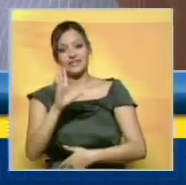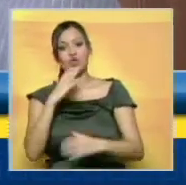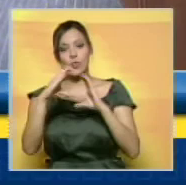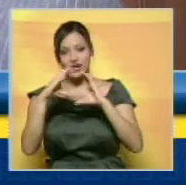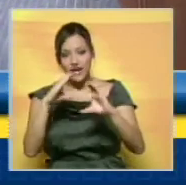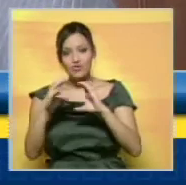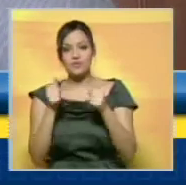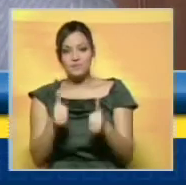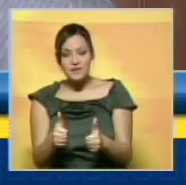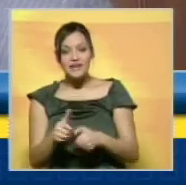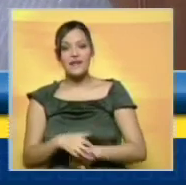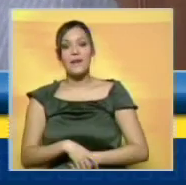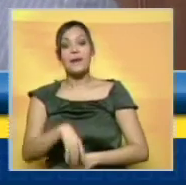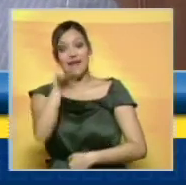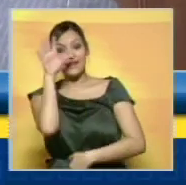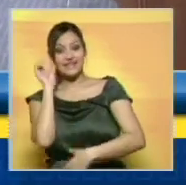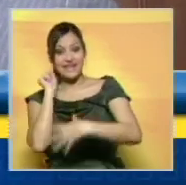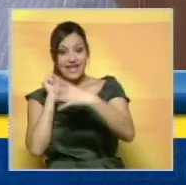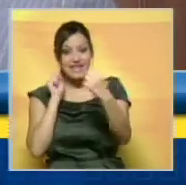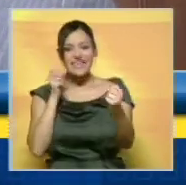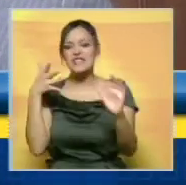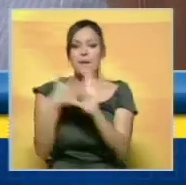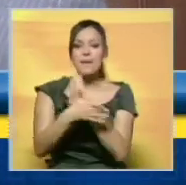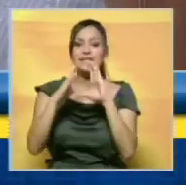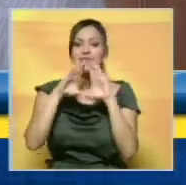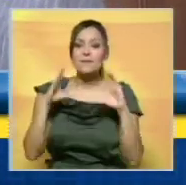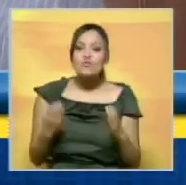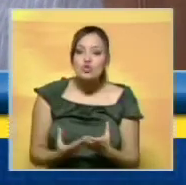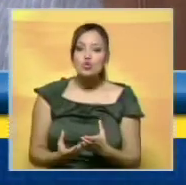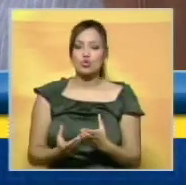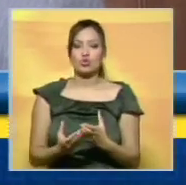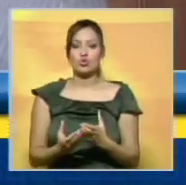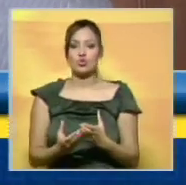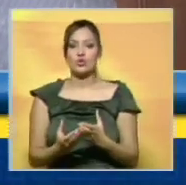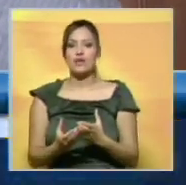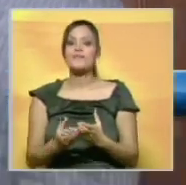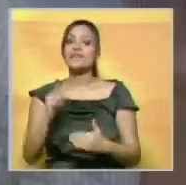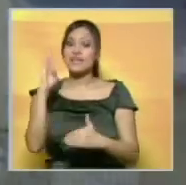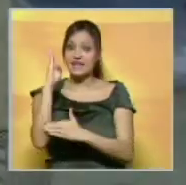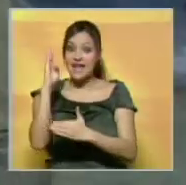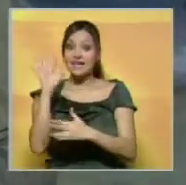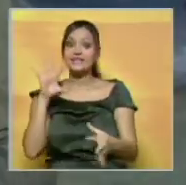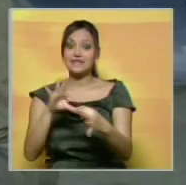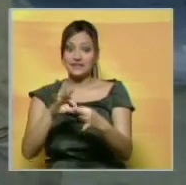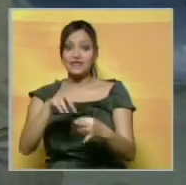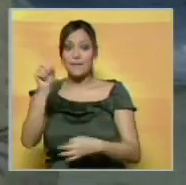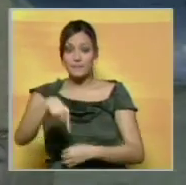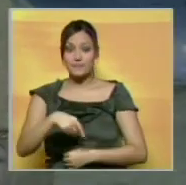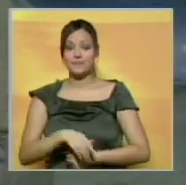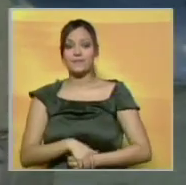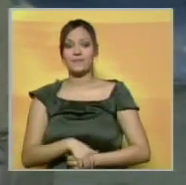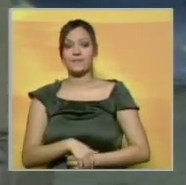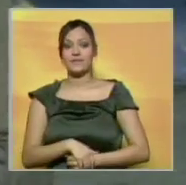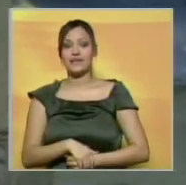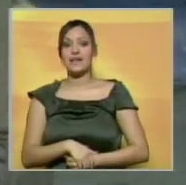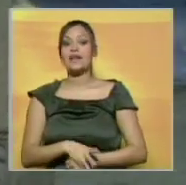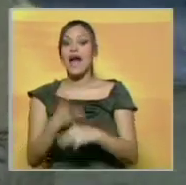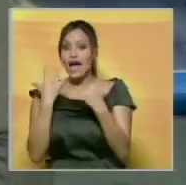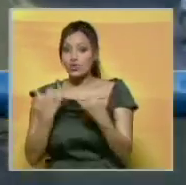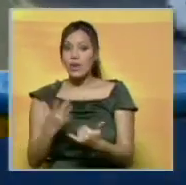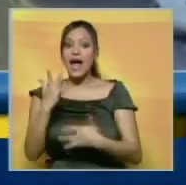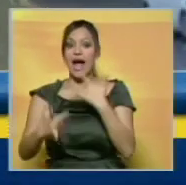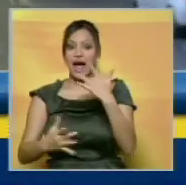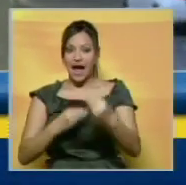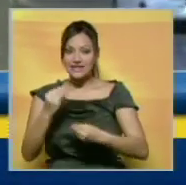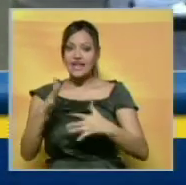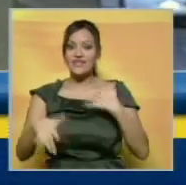comunicar, entendimiento de lo que está pasando en el mundo, conexión con la Iglesia. Actualmente la Fundación Voces Católicas realiza actividades